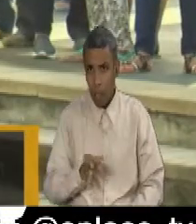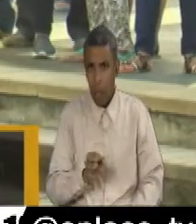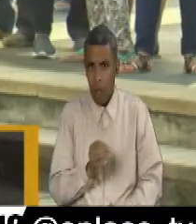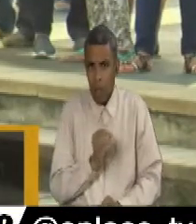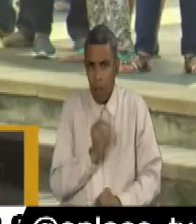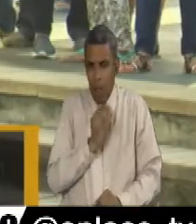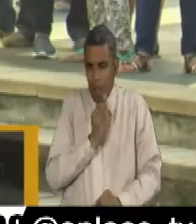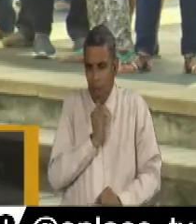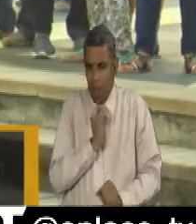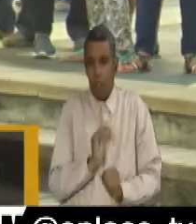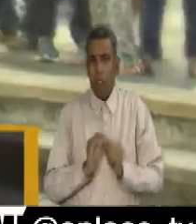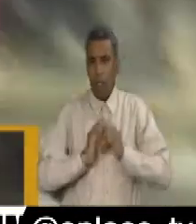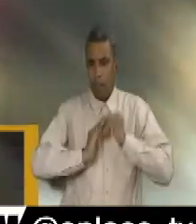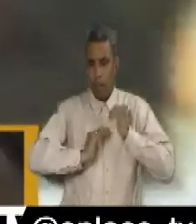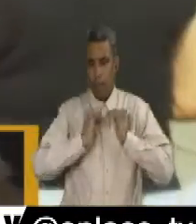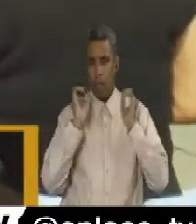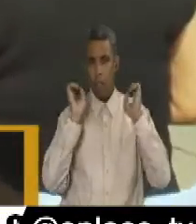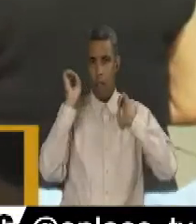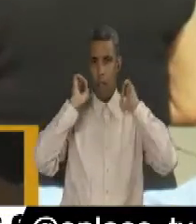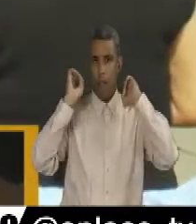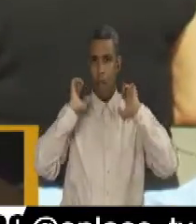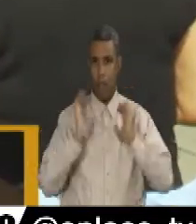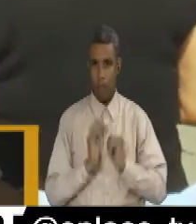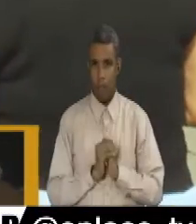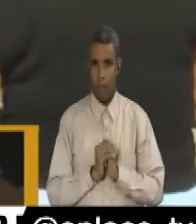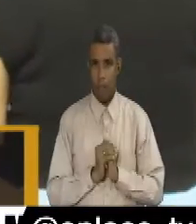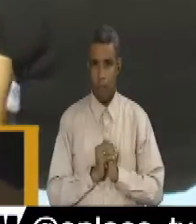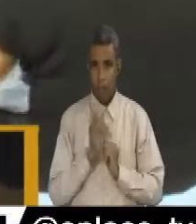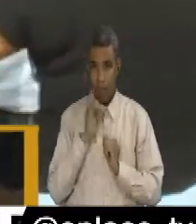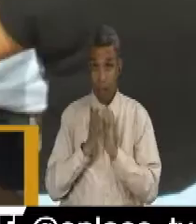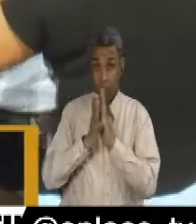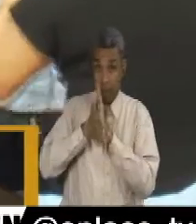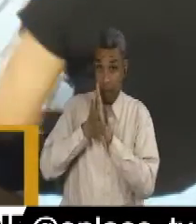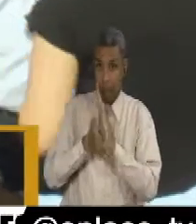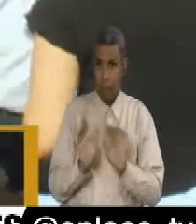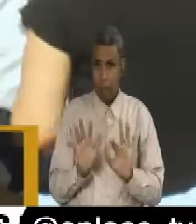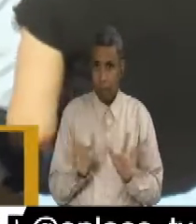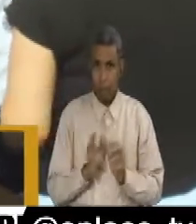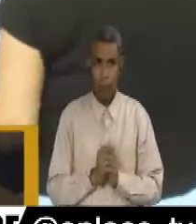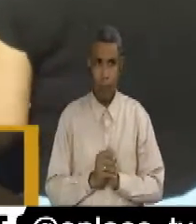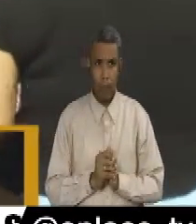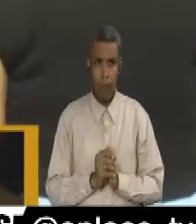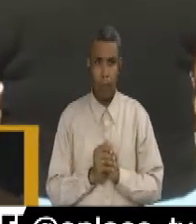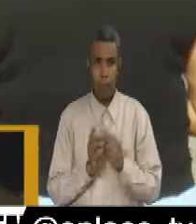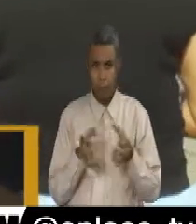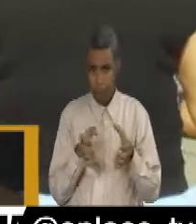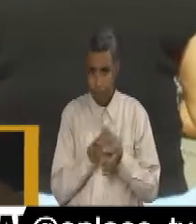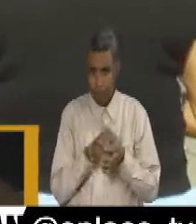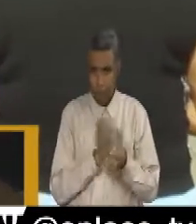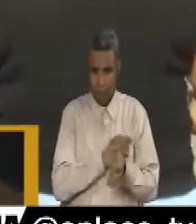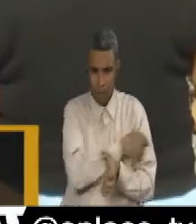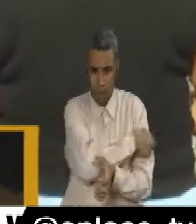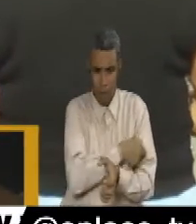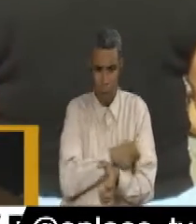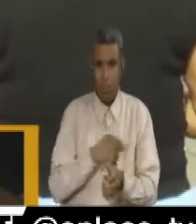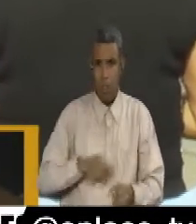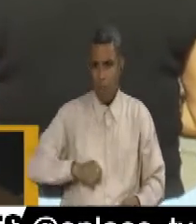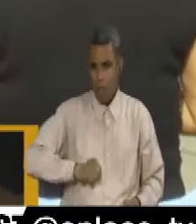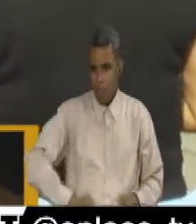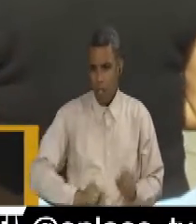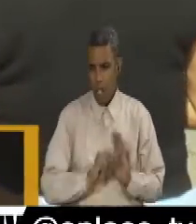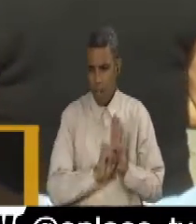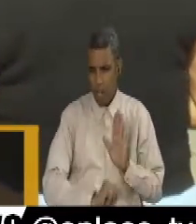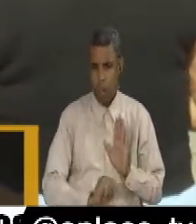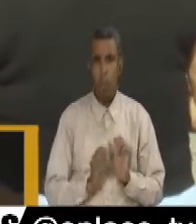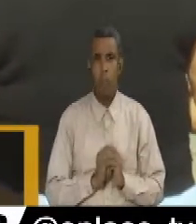lo que viene dentro de este caso. Bueno, el caso de David Ravelo fue puesto ante la Comisión Interamericana de Derechos Humanos. La comisión ya le pidió información al